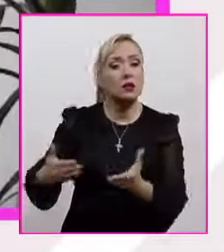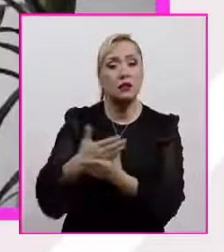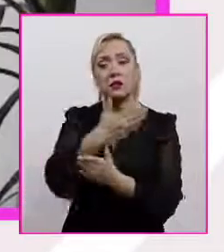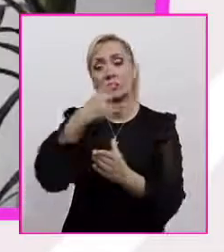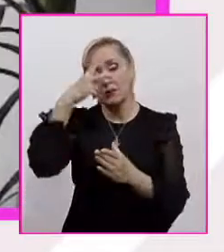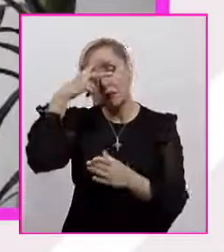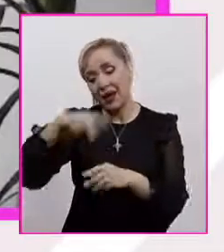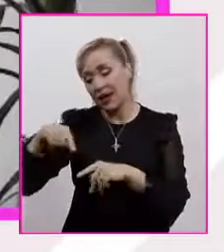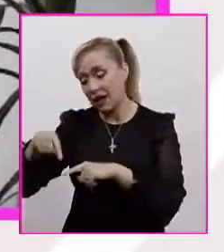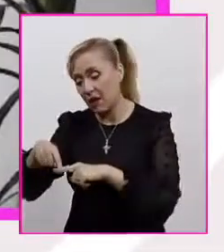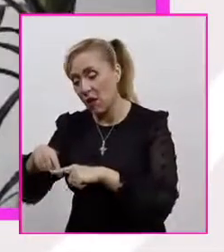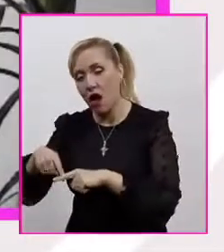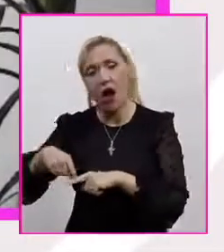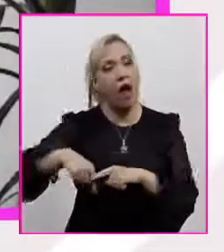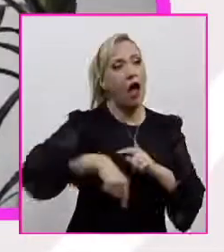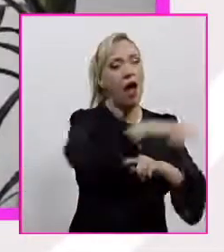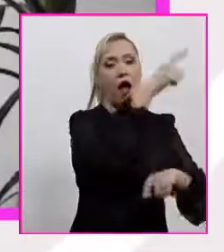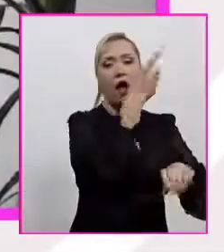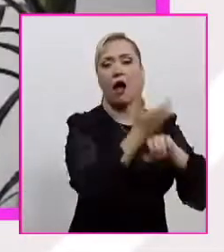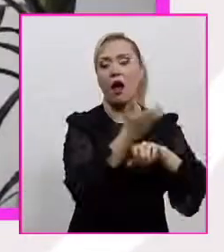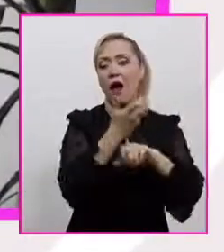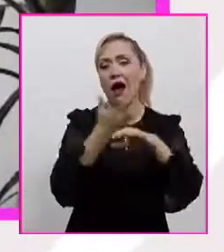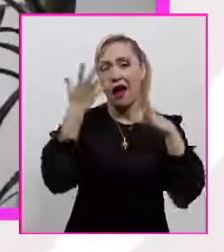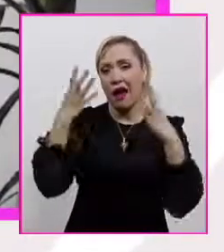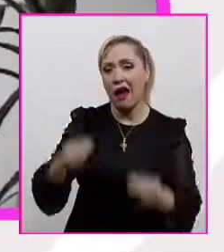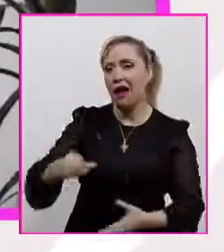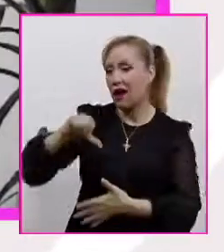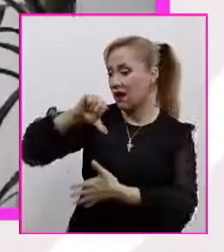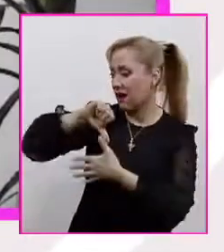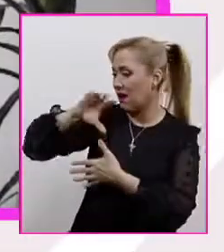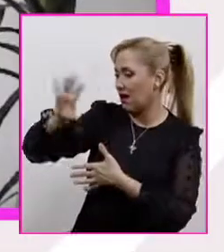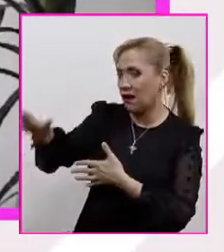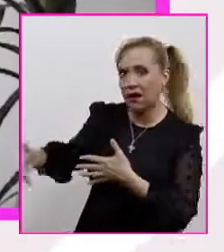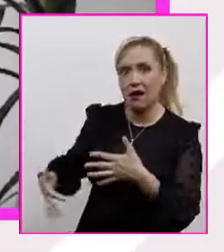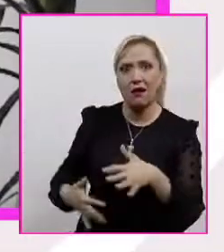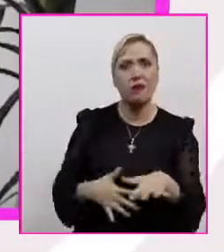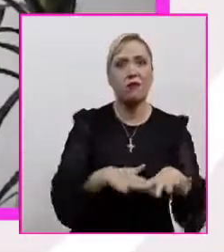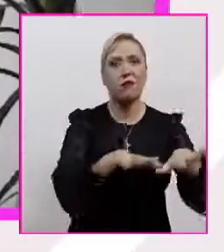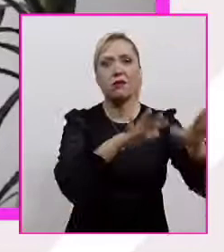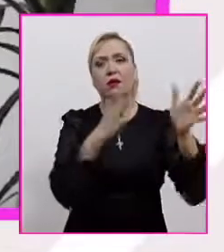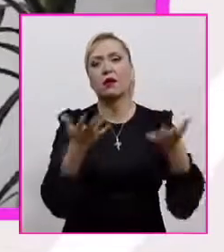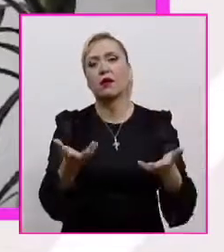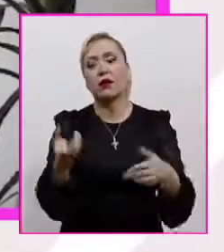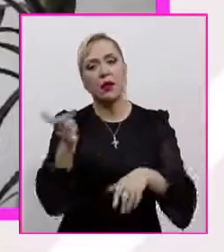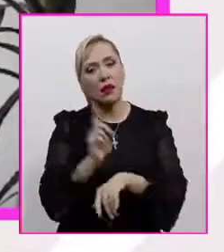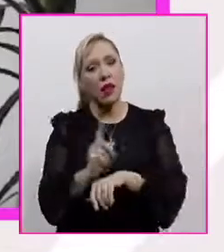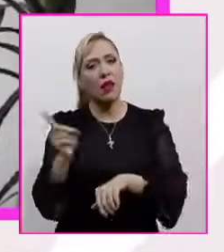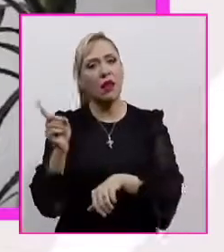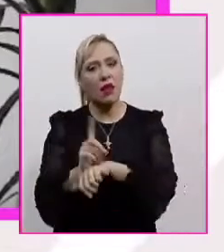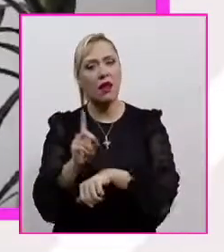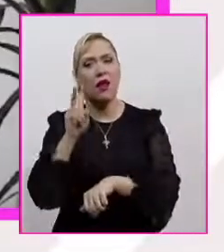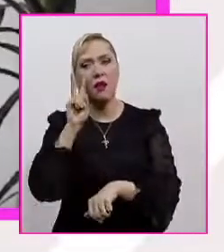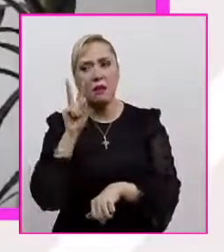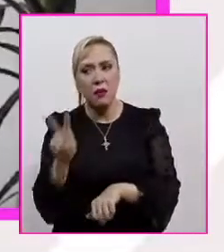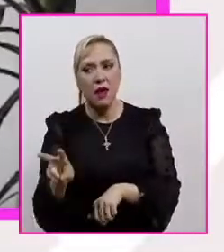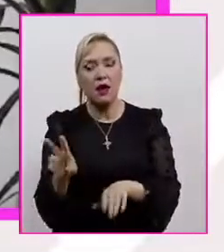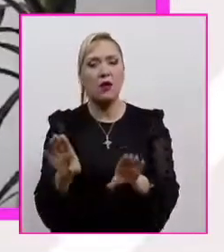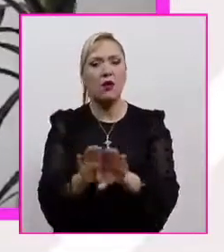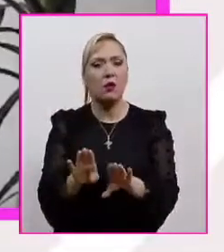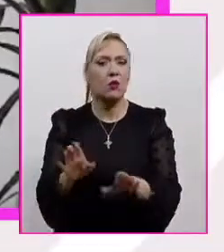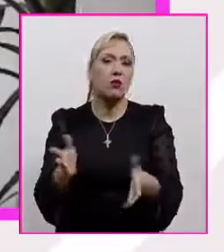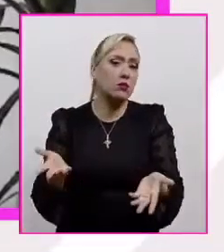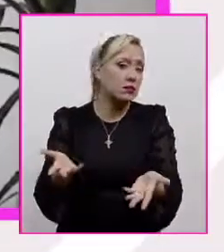a comprender un poco más que el racismo no debería formar parte de nuestro día a día. Y recuerdo muy bien